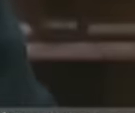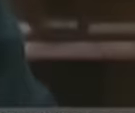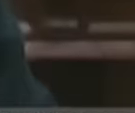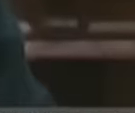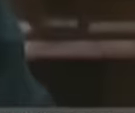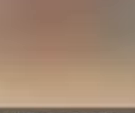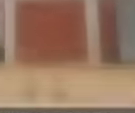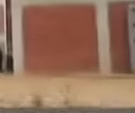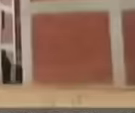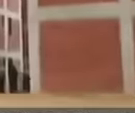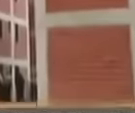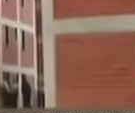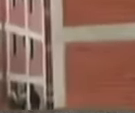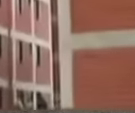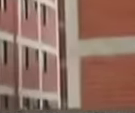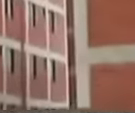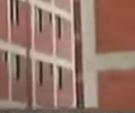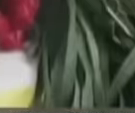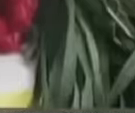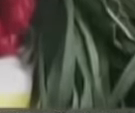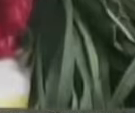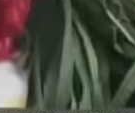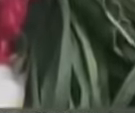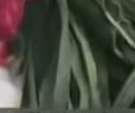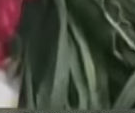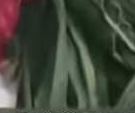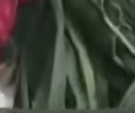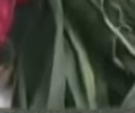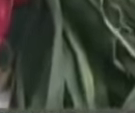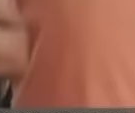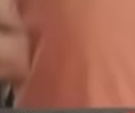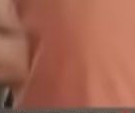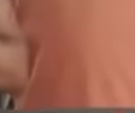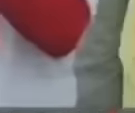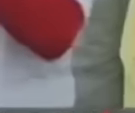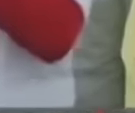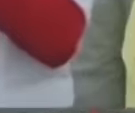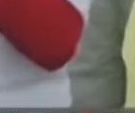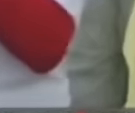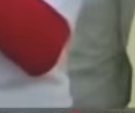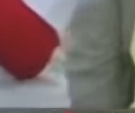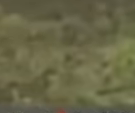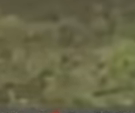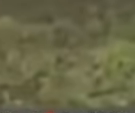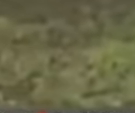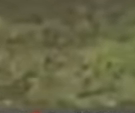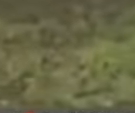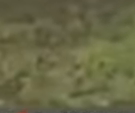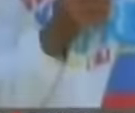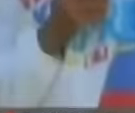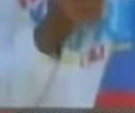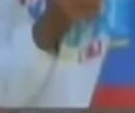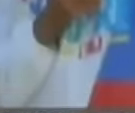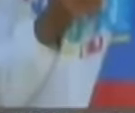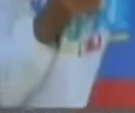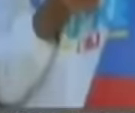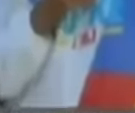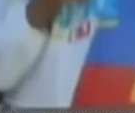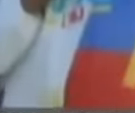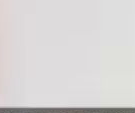estos caminos de la construcción del socialismo. Construir los valores de un país